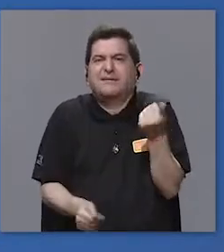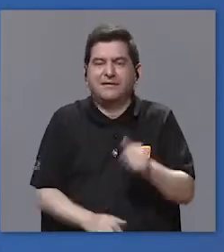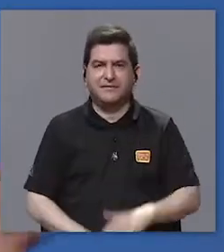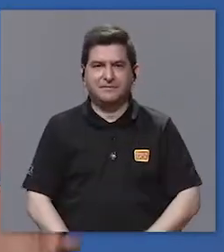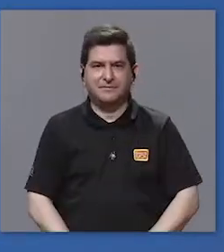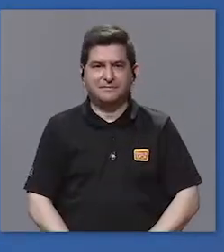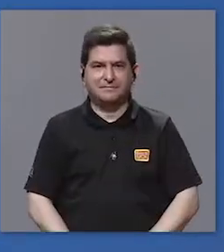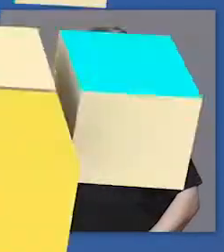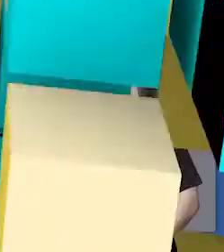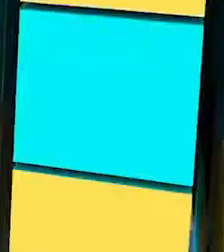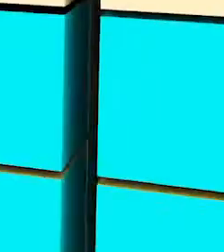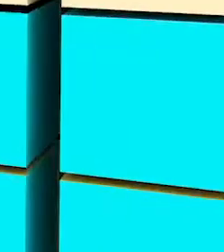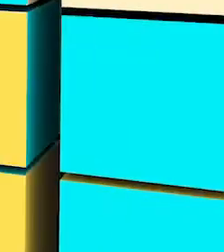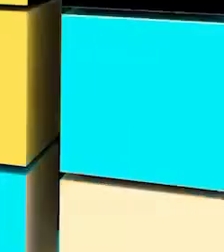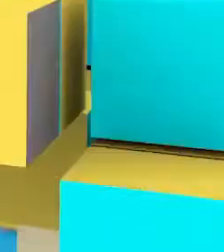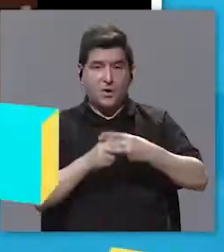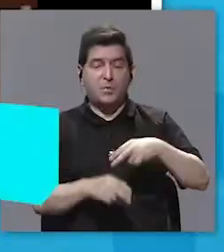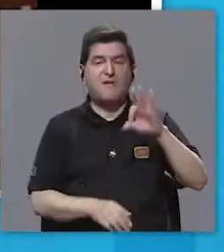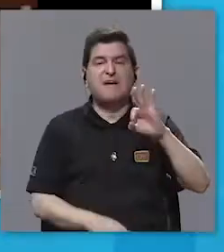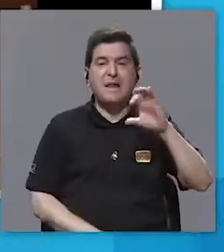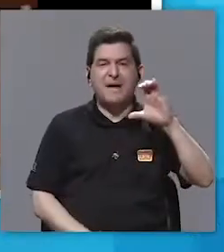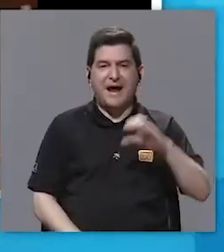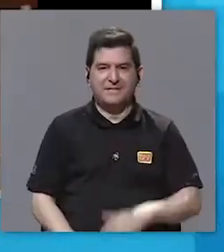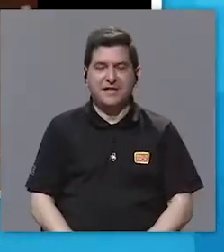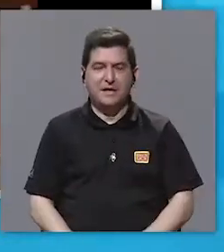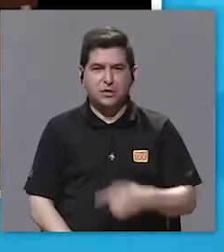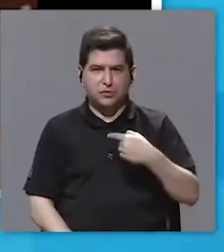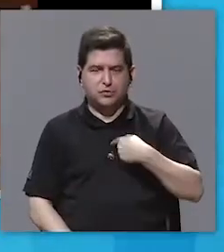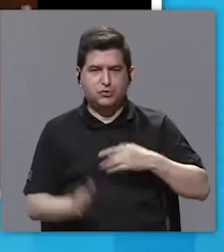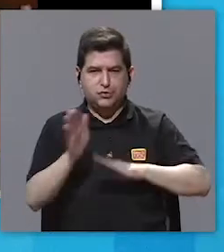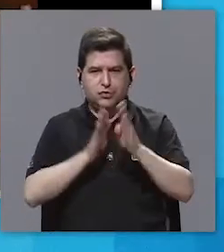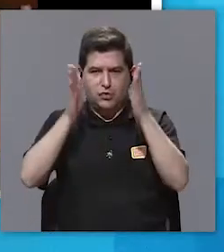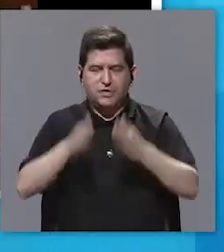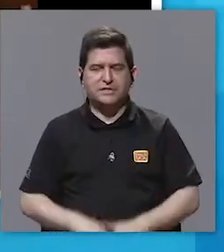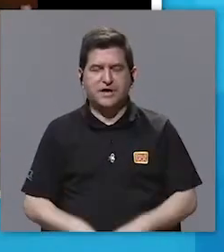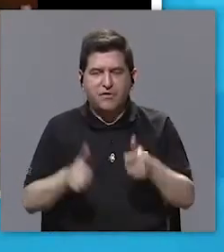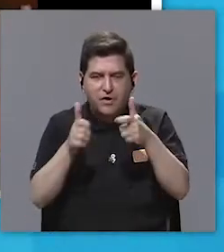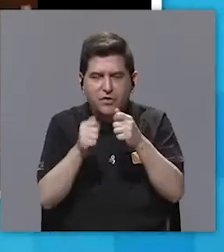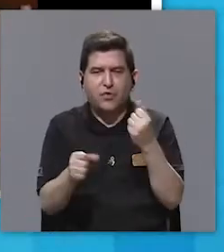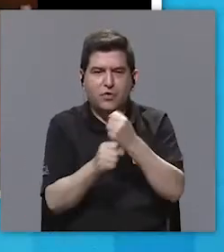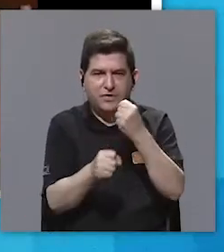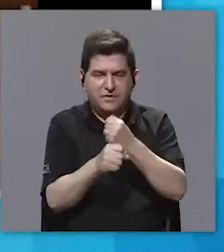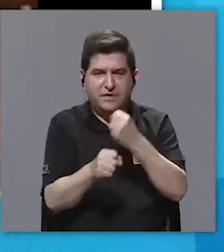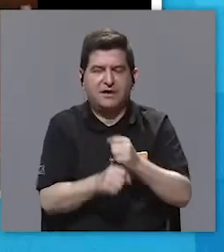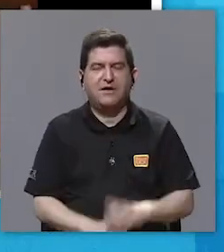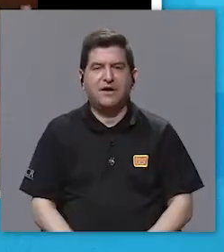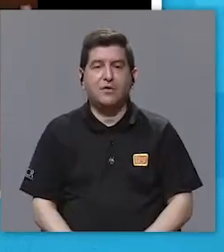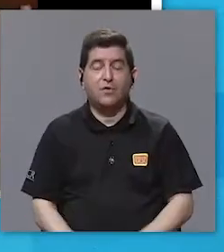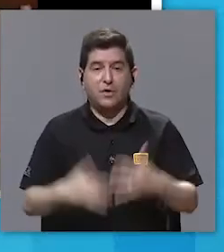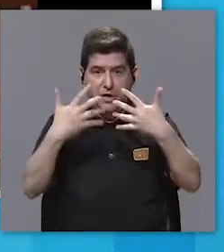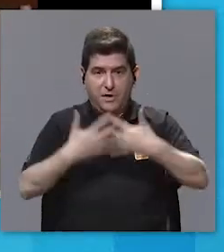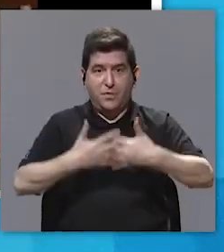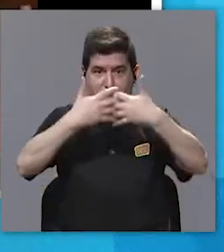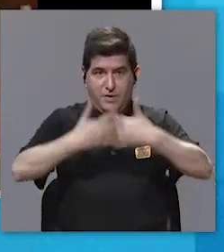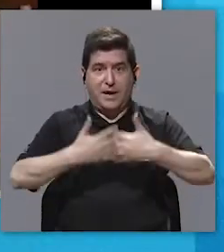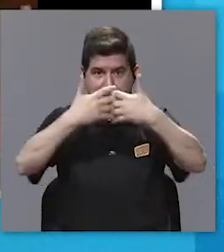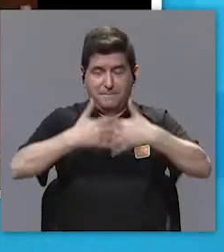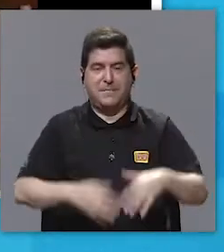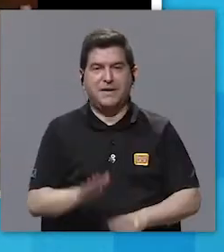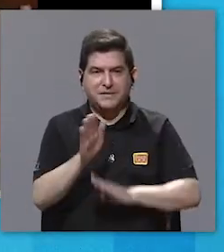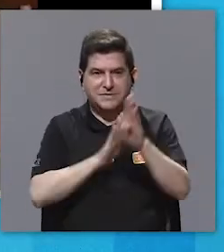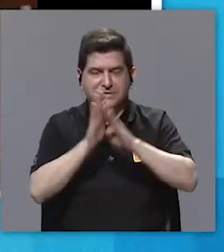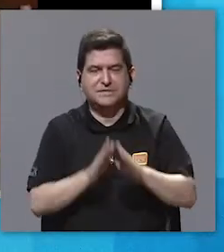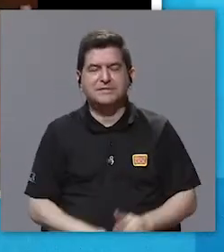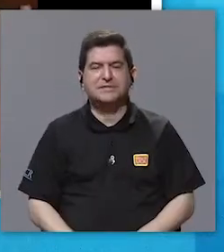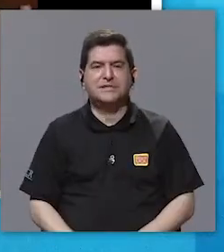de estos productos mi nombre es una